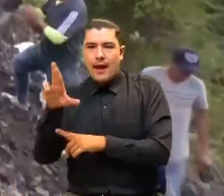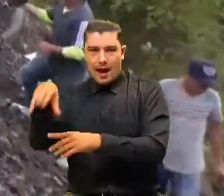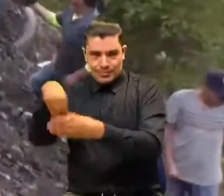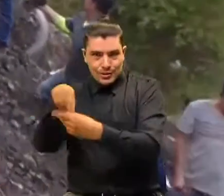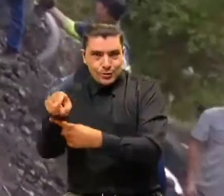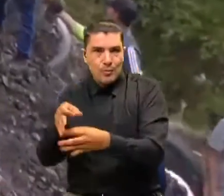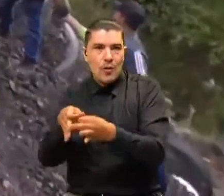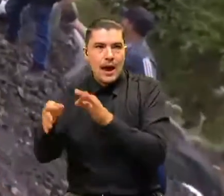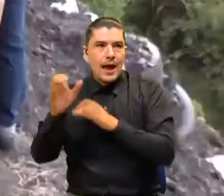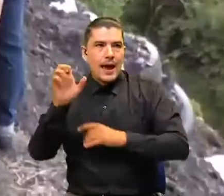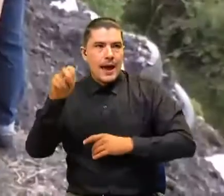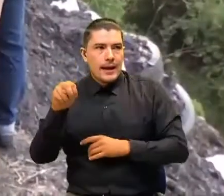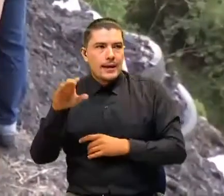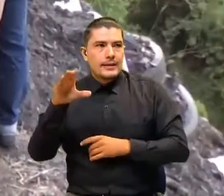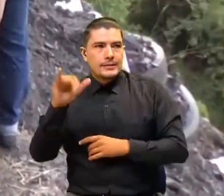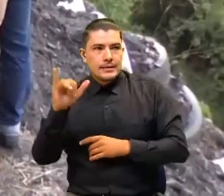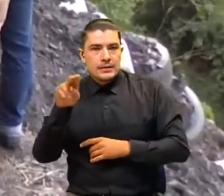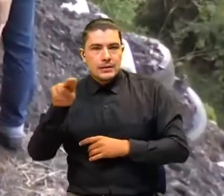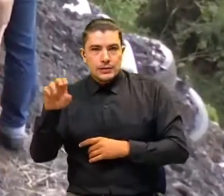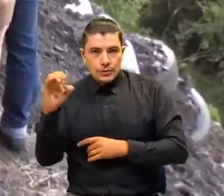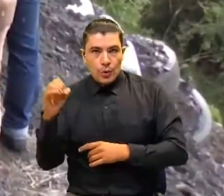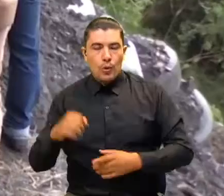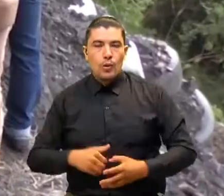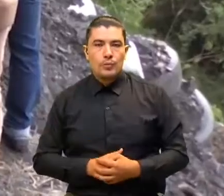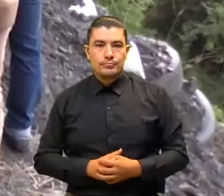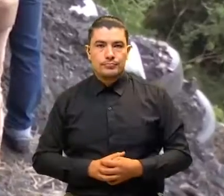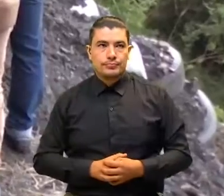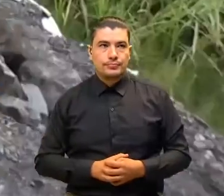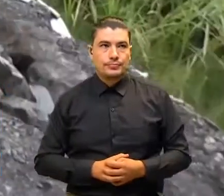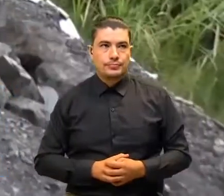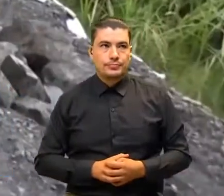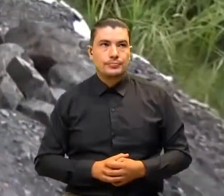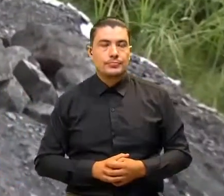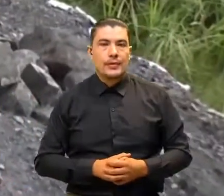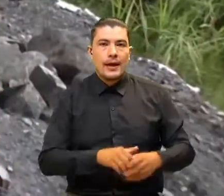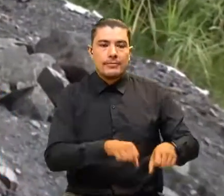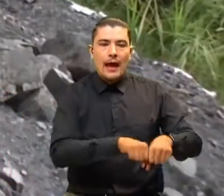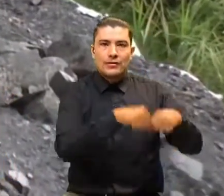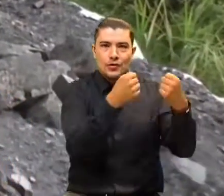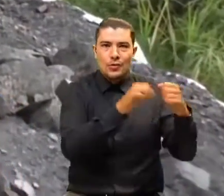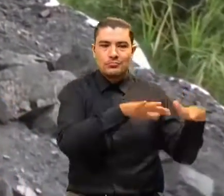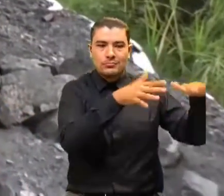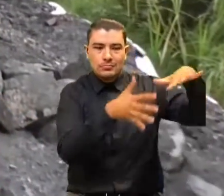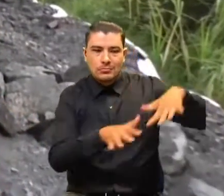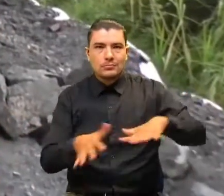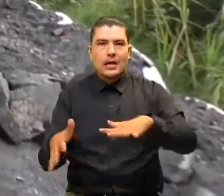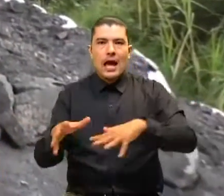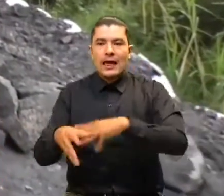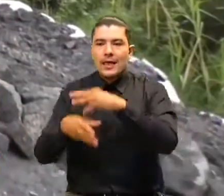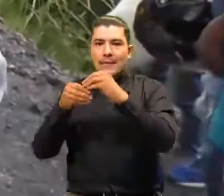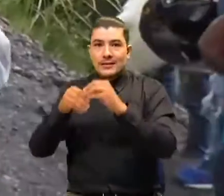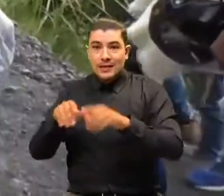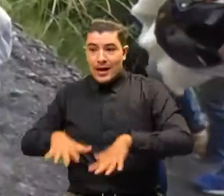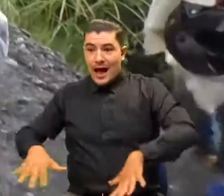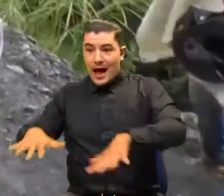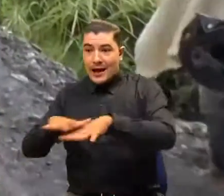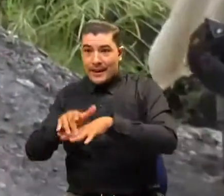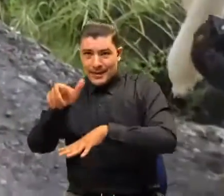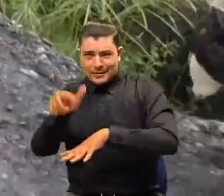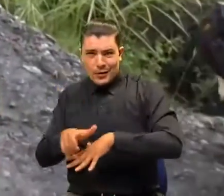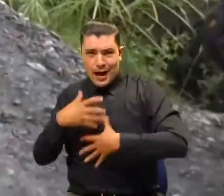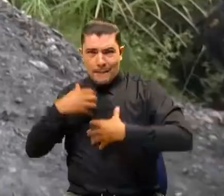enciso una falla geológica y un inconveniente con el dueño del predio es la principal causa que no permite la solución definitiva